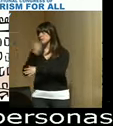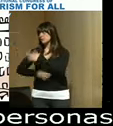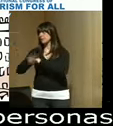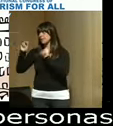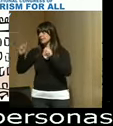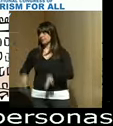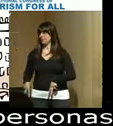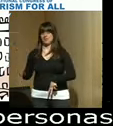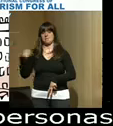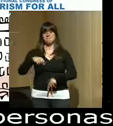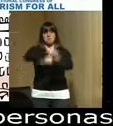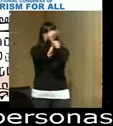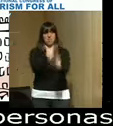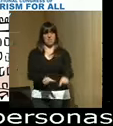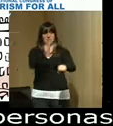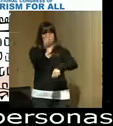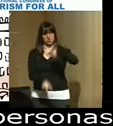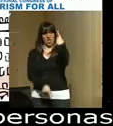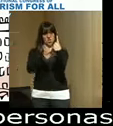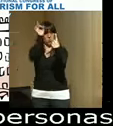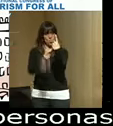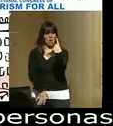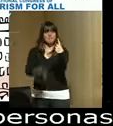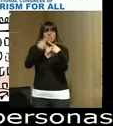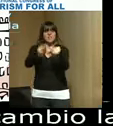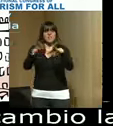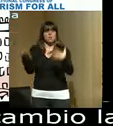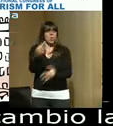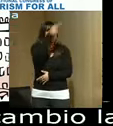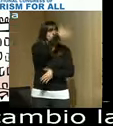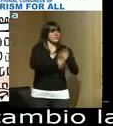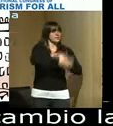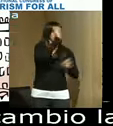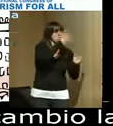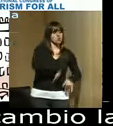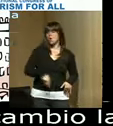dos personas exactamente iguales y la única diferencia es que uno es discapacitado y uno es no